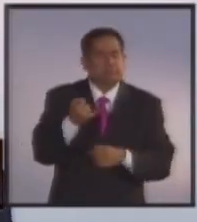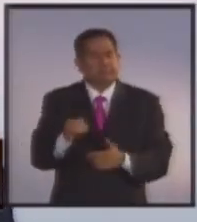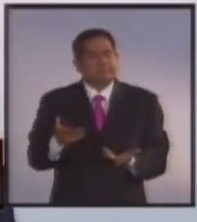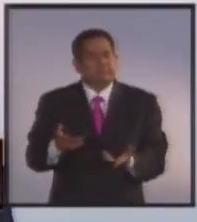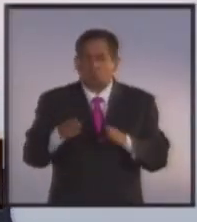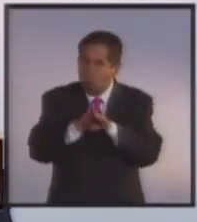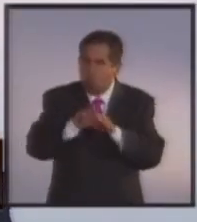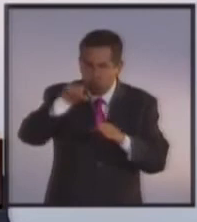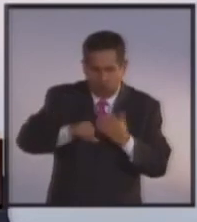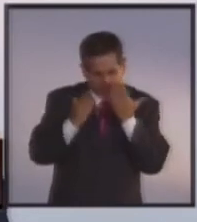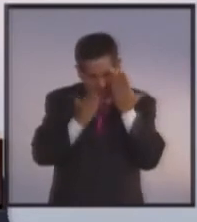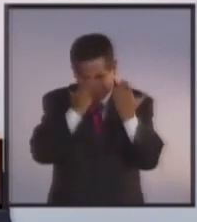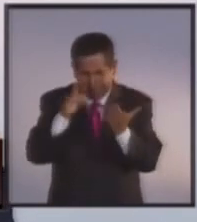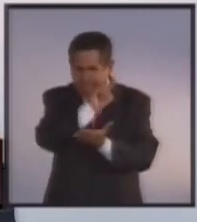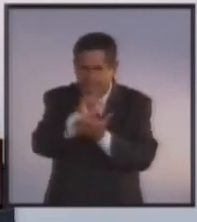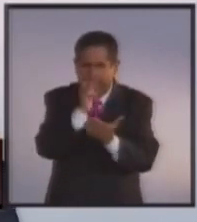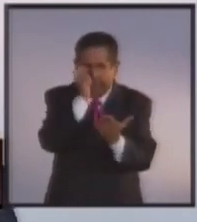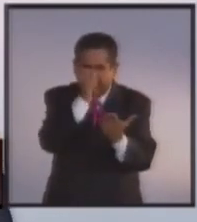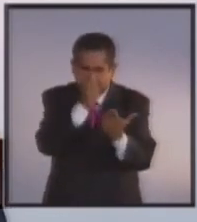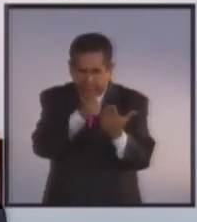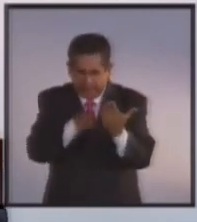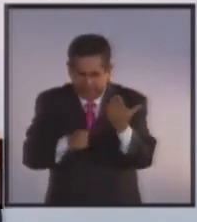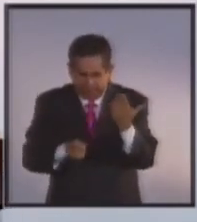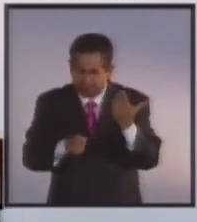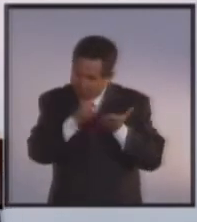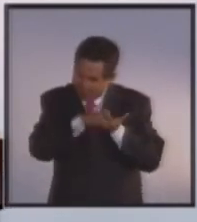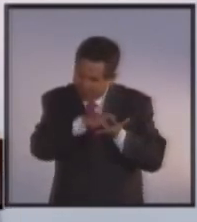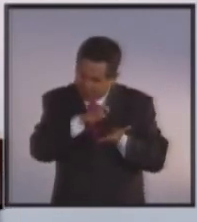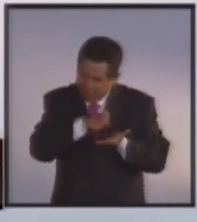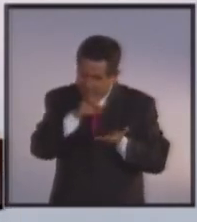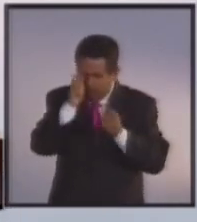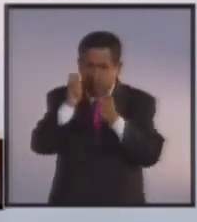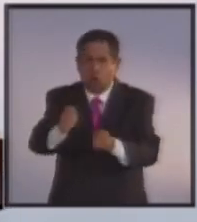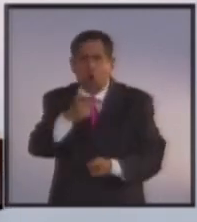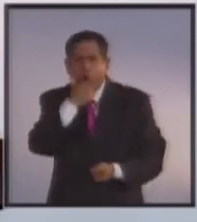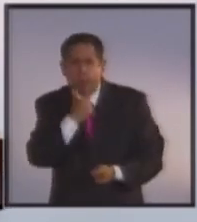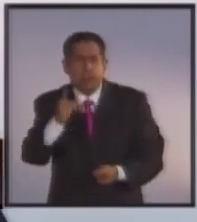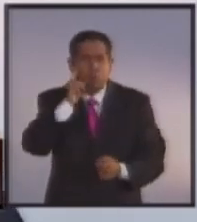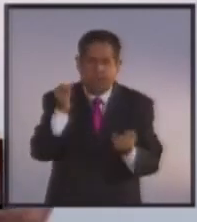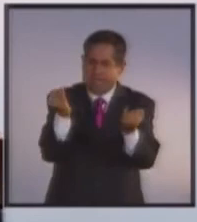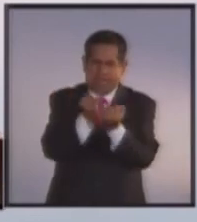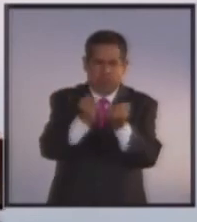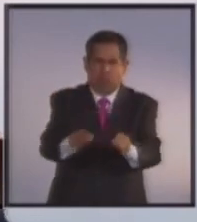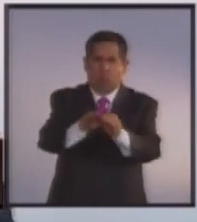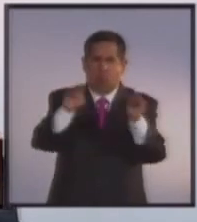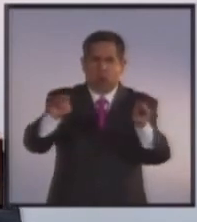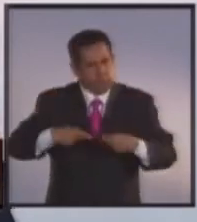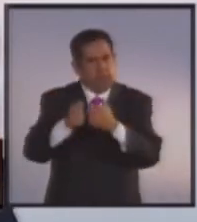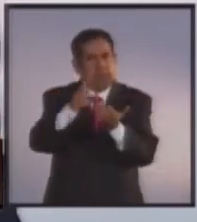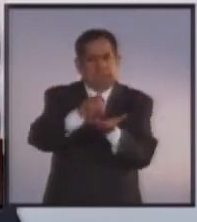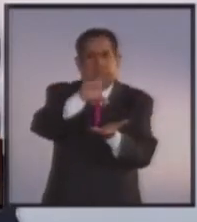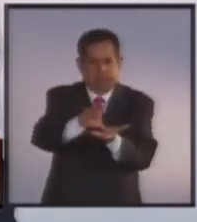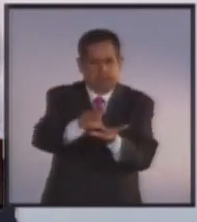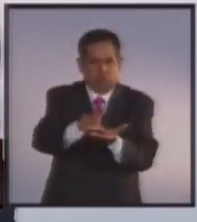el revisar toda la legislación que hoy tenemos para realmente garantizar que mujeres y hombres tengan igualdad de trato ante la ley.